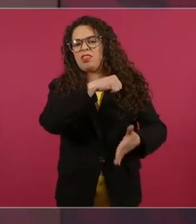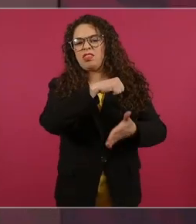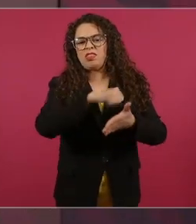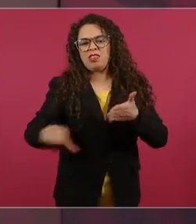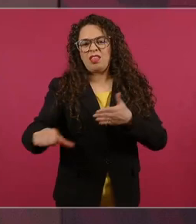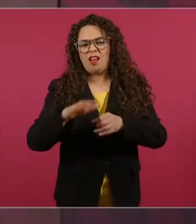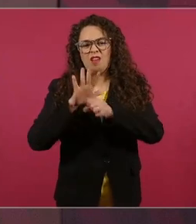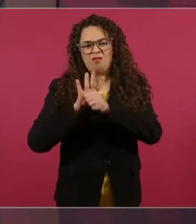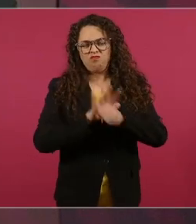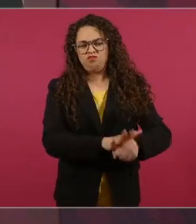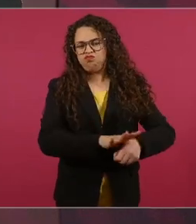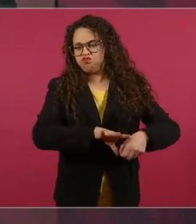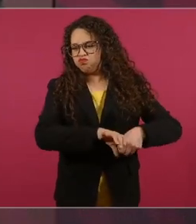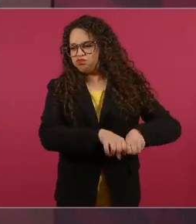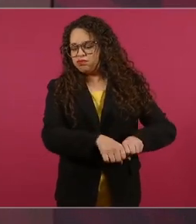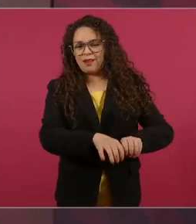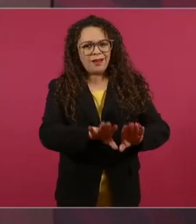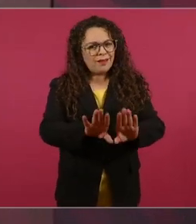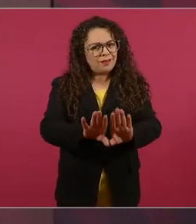todo esto de la DEA,